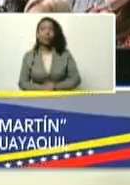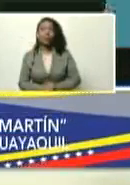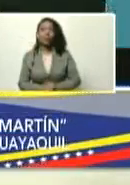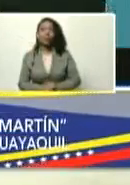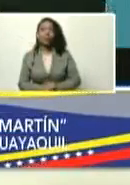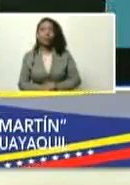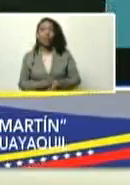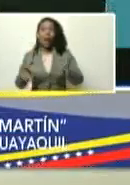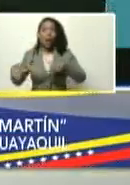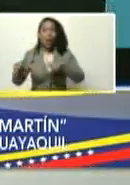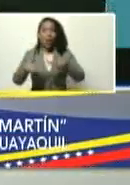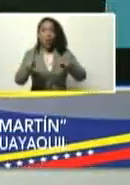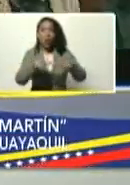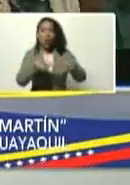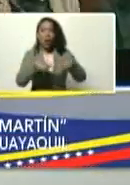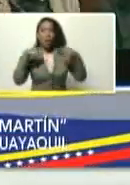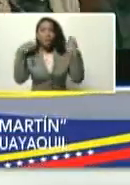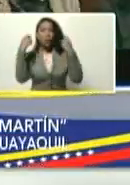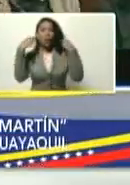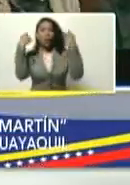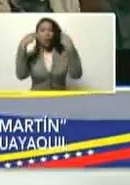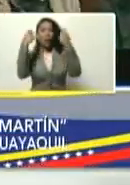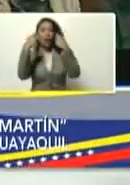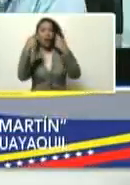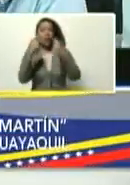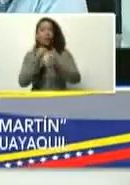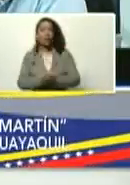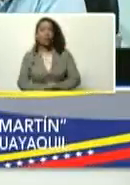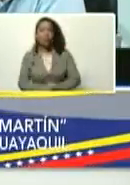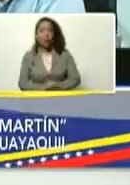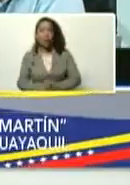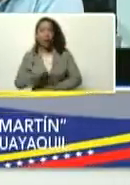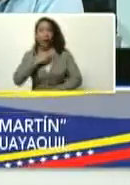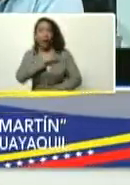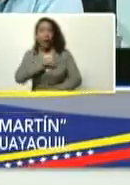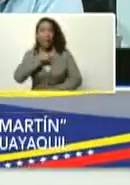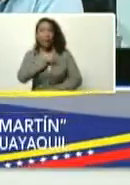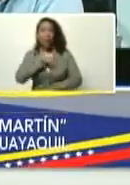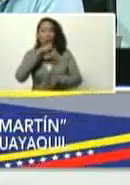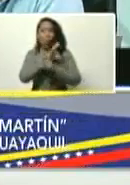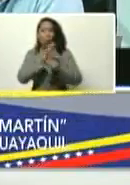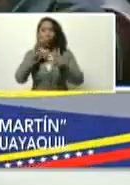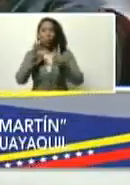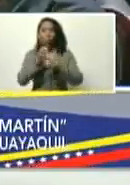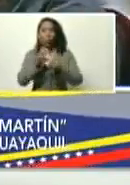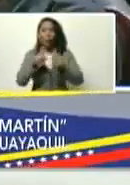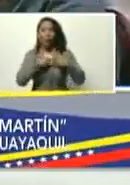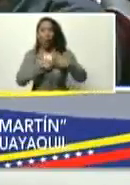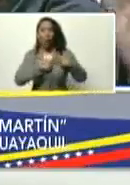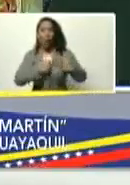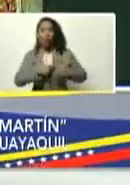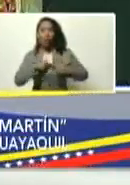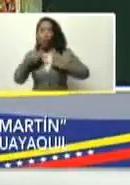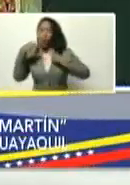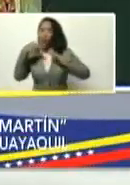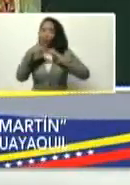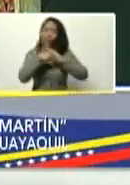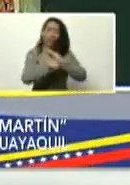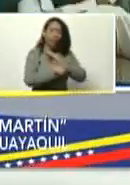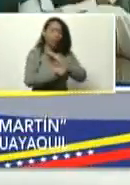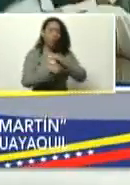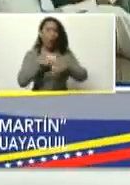en los espacios populares, en la misión Cultura Corazón Adentro, en la